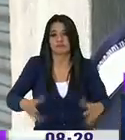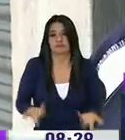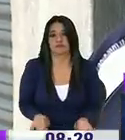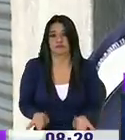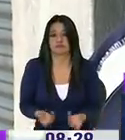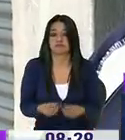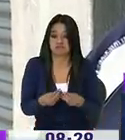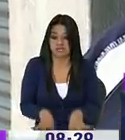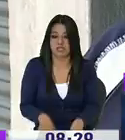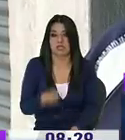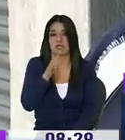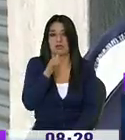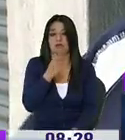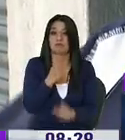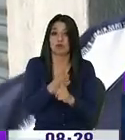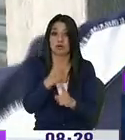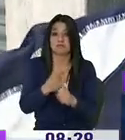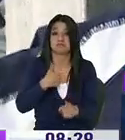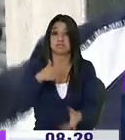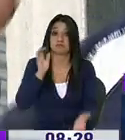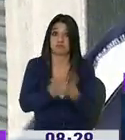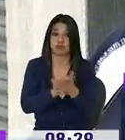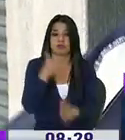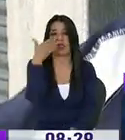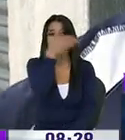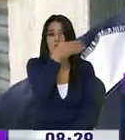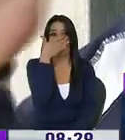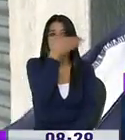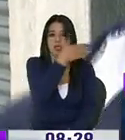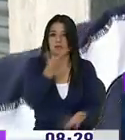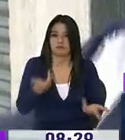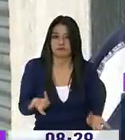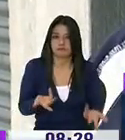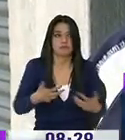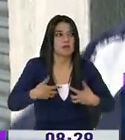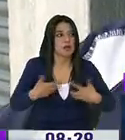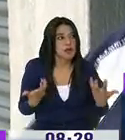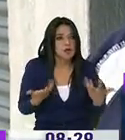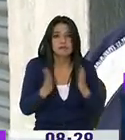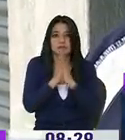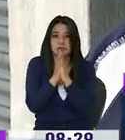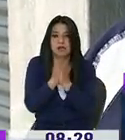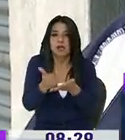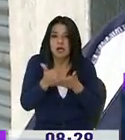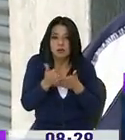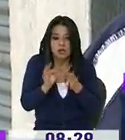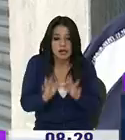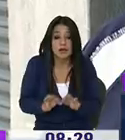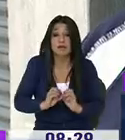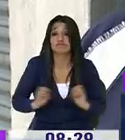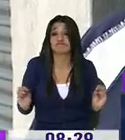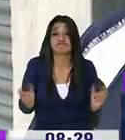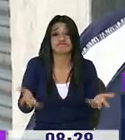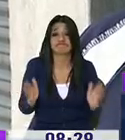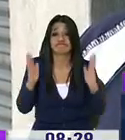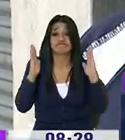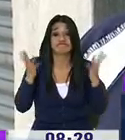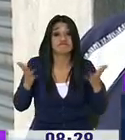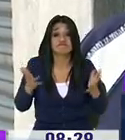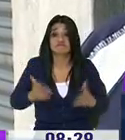desperdicia el agua, yo por eso mi mujer ha ido cada rato gastando pasajes, todo eso, y para que acomoden aquí, pero no acomodan, pues